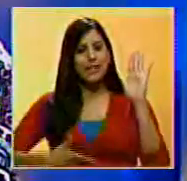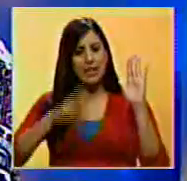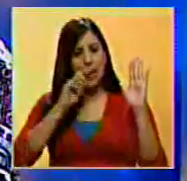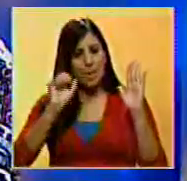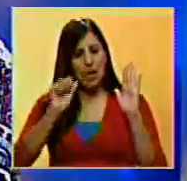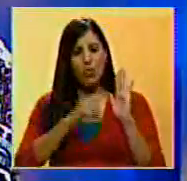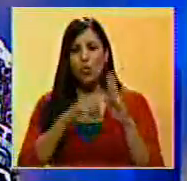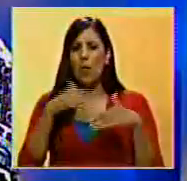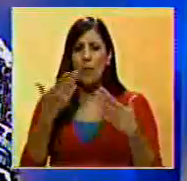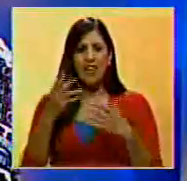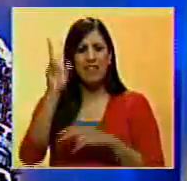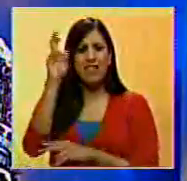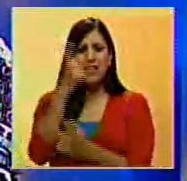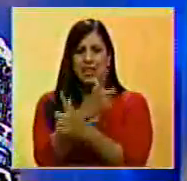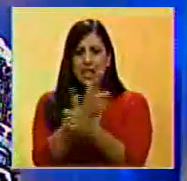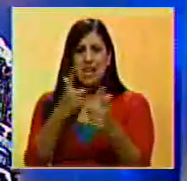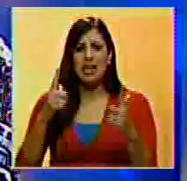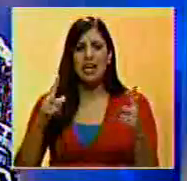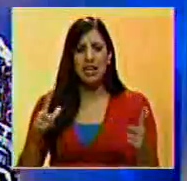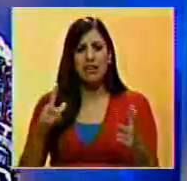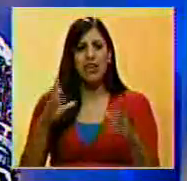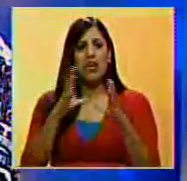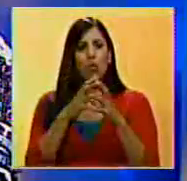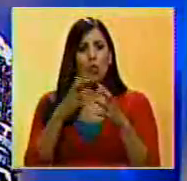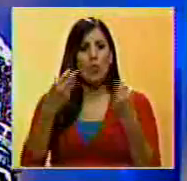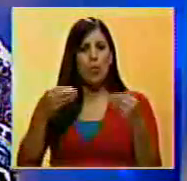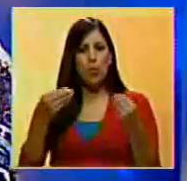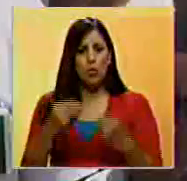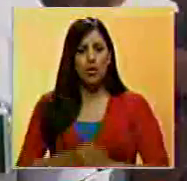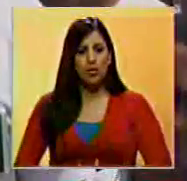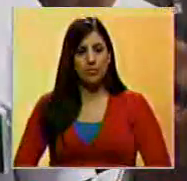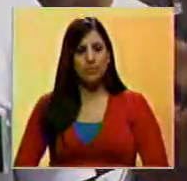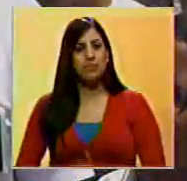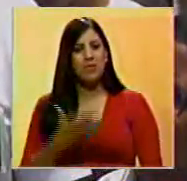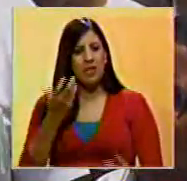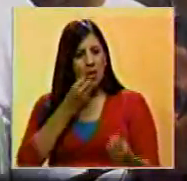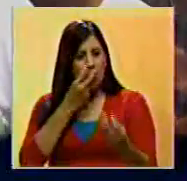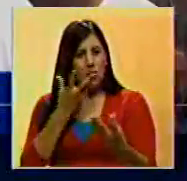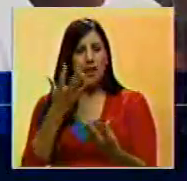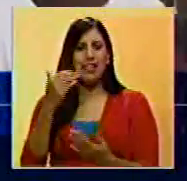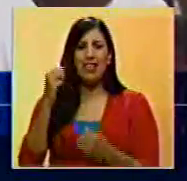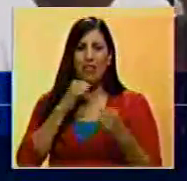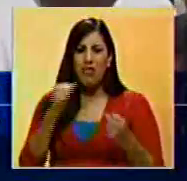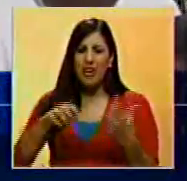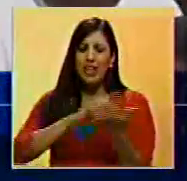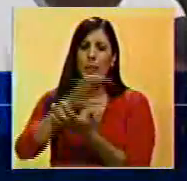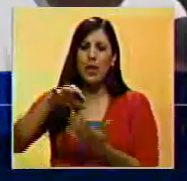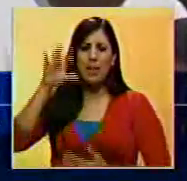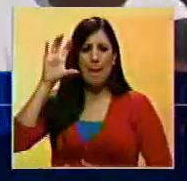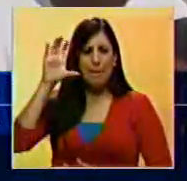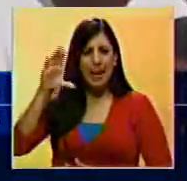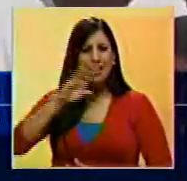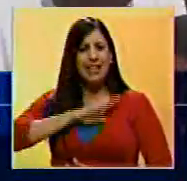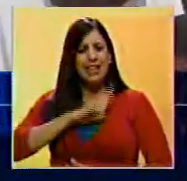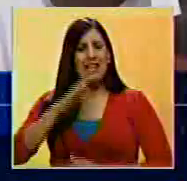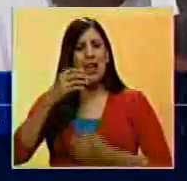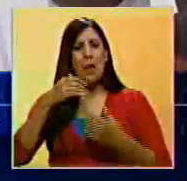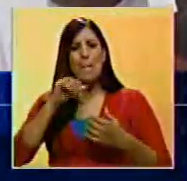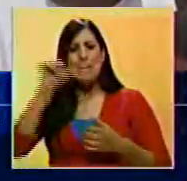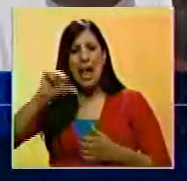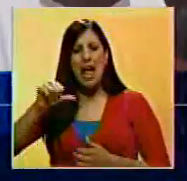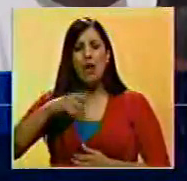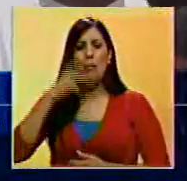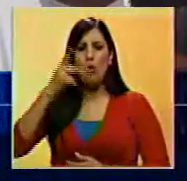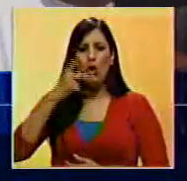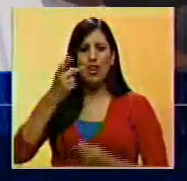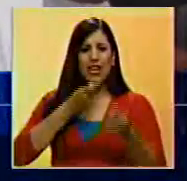Maduro que otorga los viernes no laborables a los empleados públicos. Indican que ante la severa crisis que vive el país, producto de las pésimas